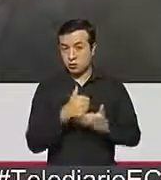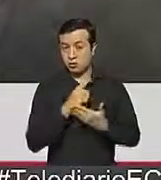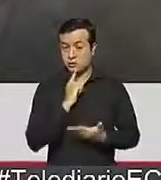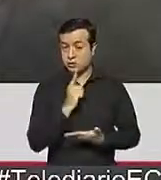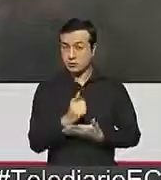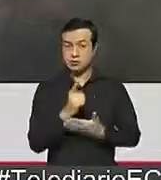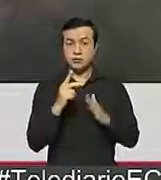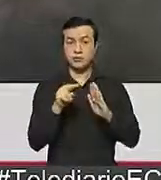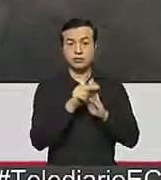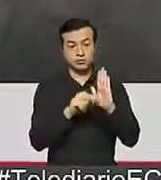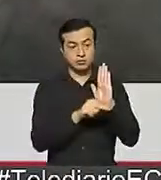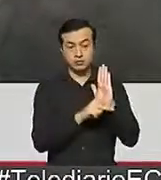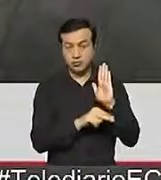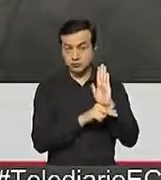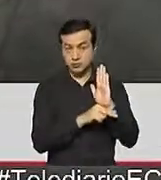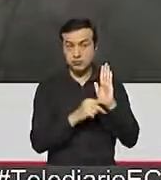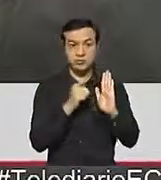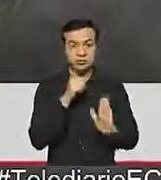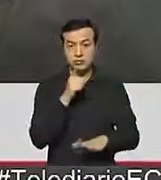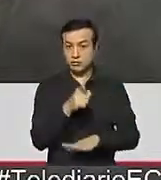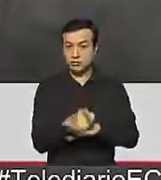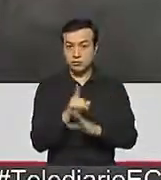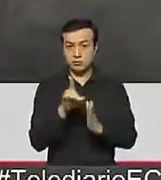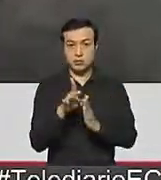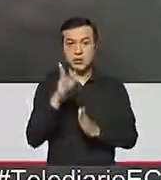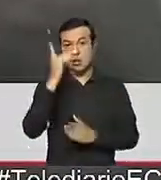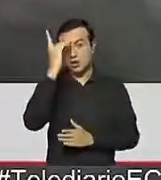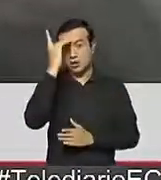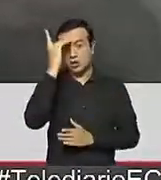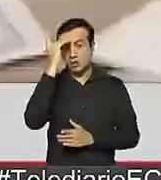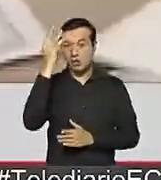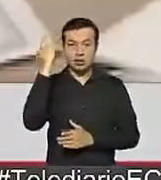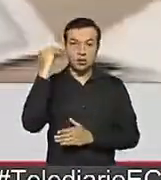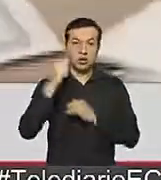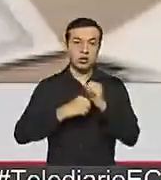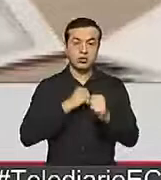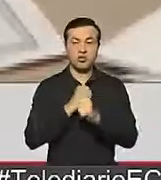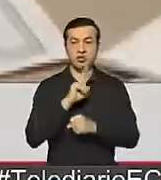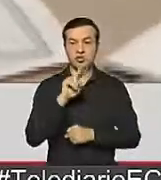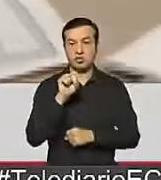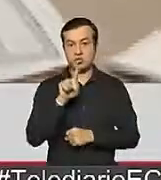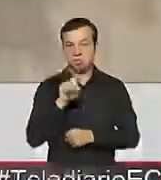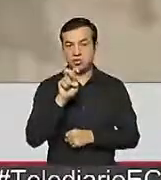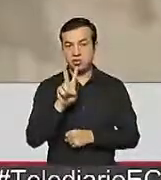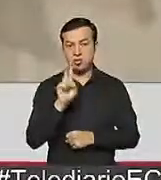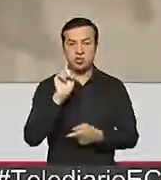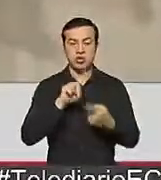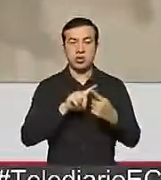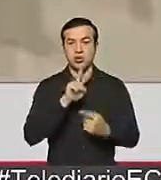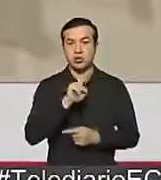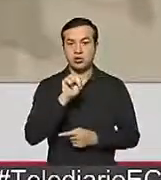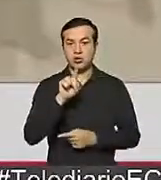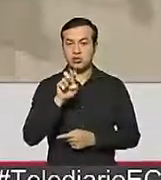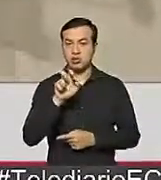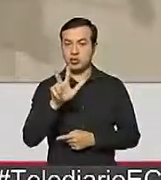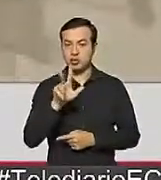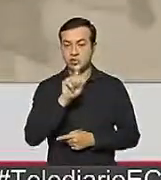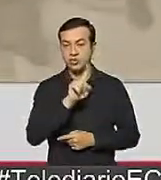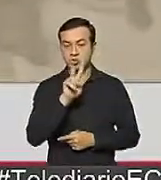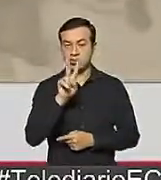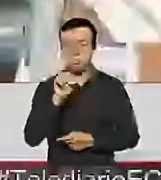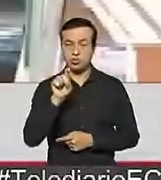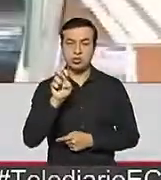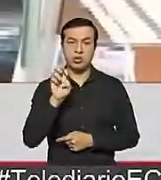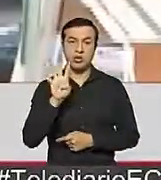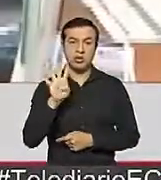La norma derogatoria determina la prescripción de deudas correspondientes a los años 2012, 2013 y 2014. Así como la eliminación total